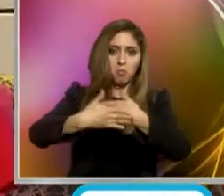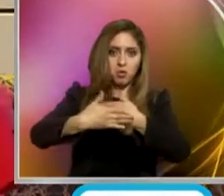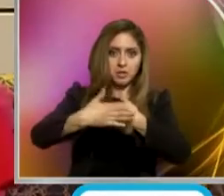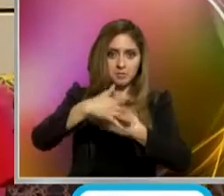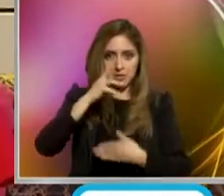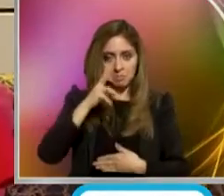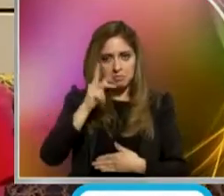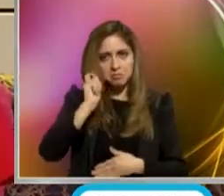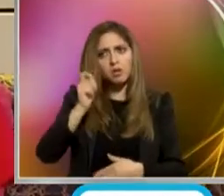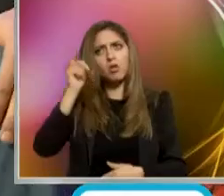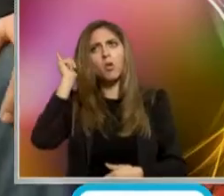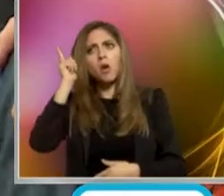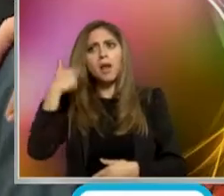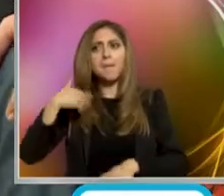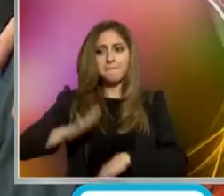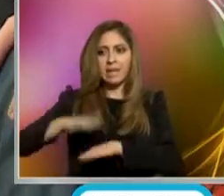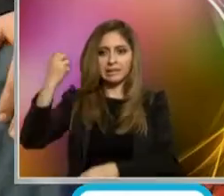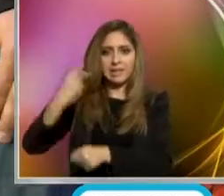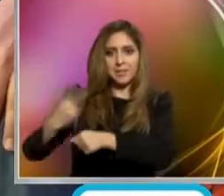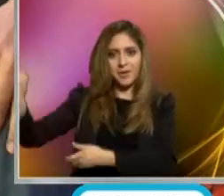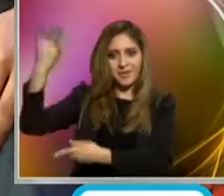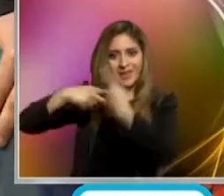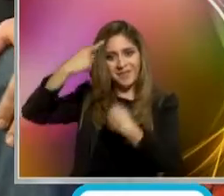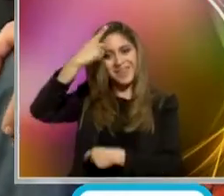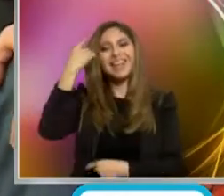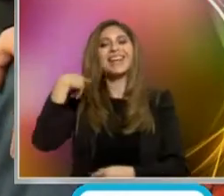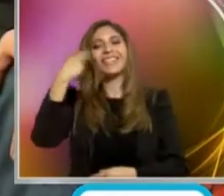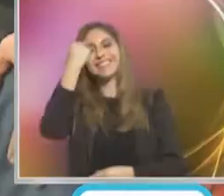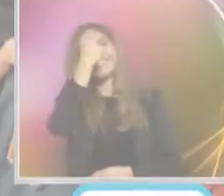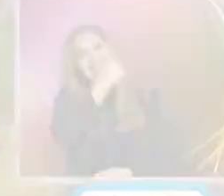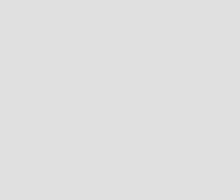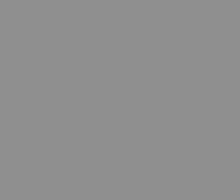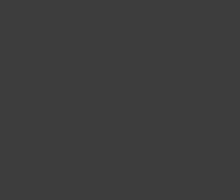Sebastián. Sí, voy a llegar más temprano, lo prometo. Por favor. Gracias, amigo, que te vaya Gracias. muy bien. Gracias.